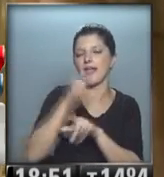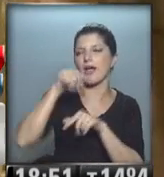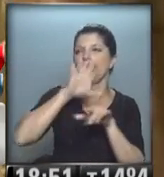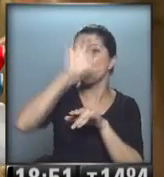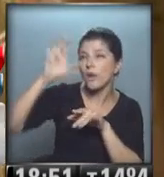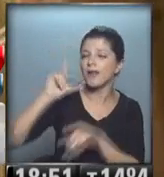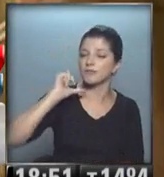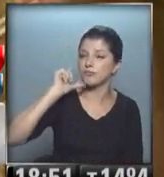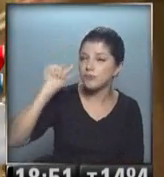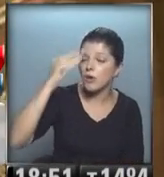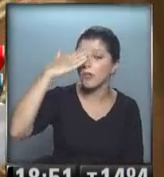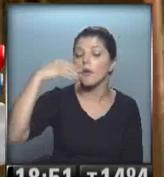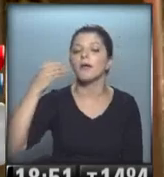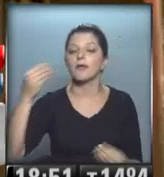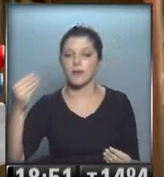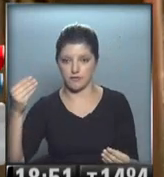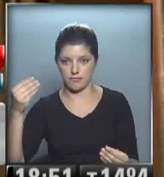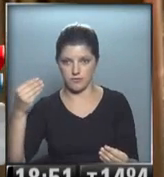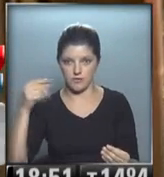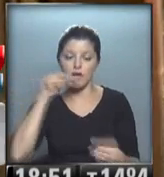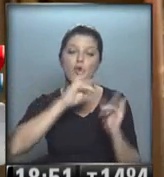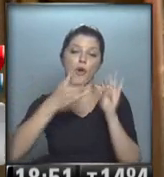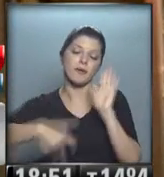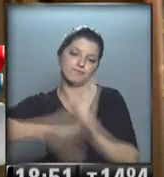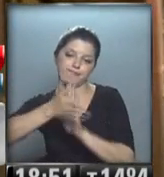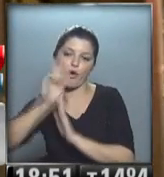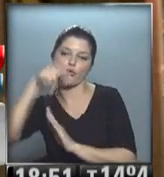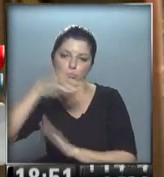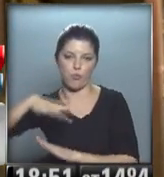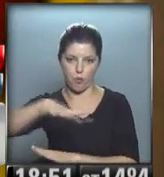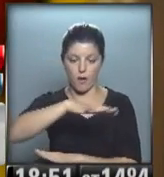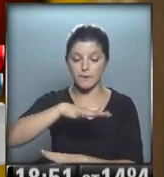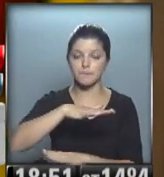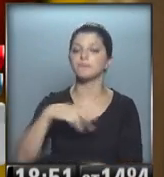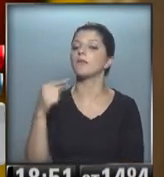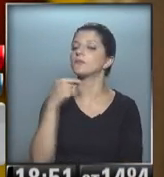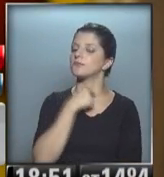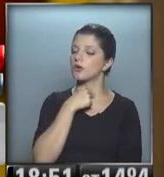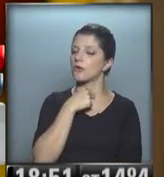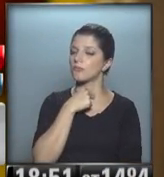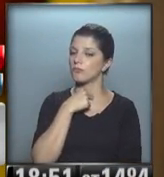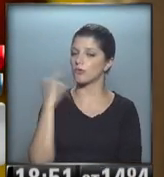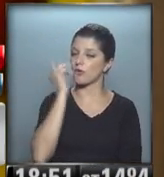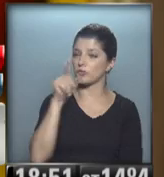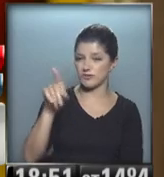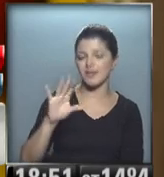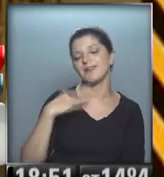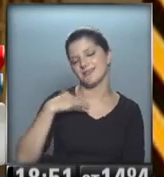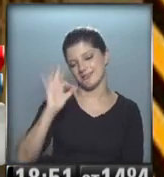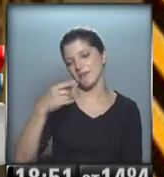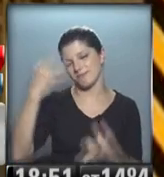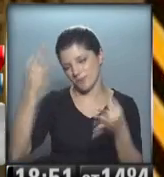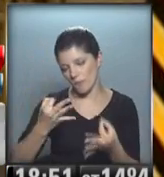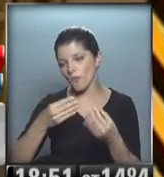que terminan expulsando a sus jóvenes. Pero yo le quería comentar, yo sé que usted esto lo debe saber porque